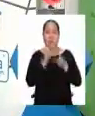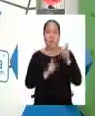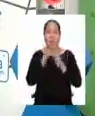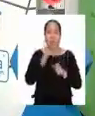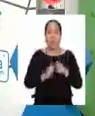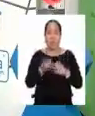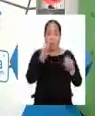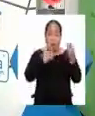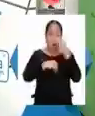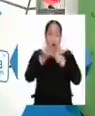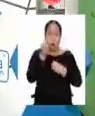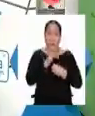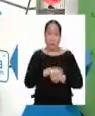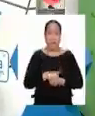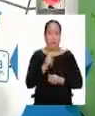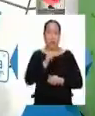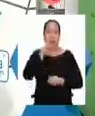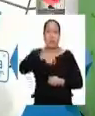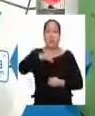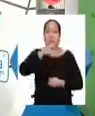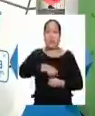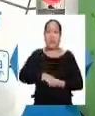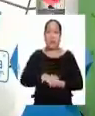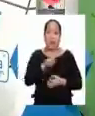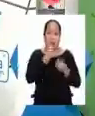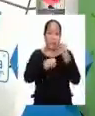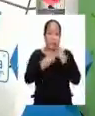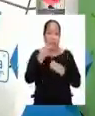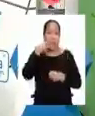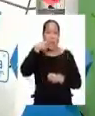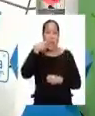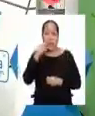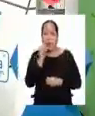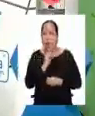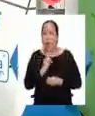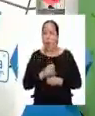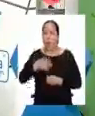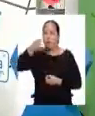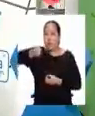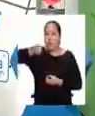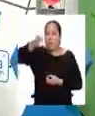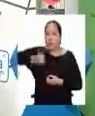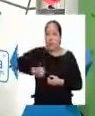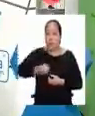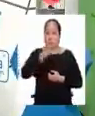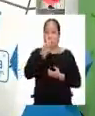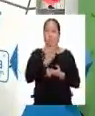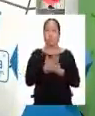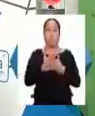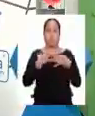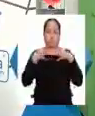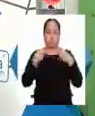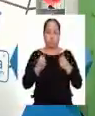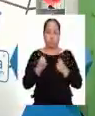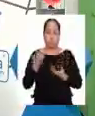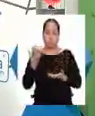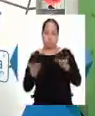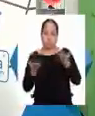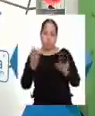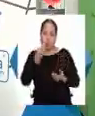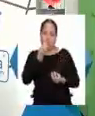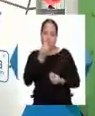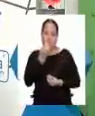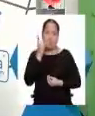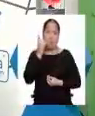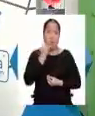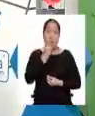la comida. No es necesario consumir tanta carne o tantos lácteos para una buena nutrición. Si balanceamos nuestra dieta,